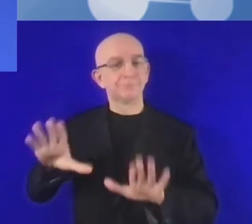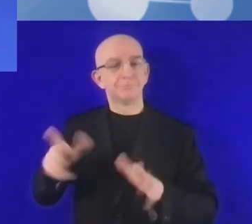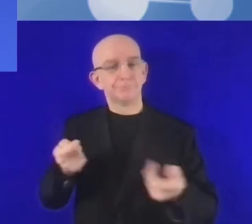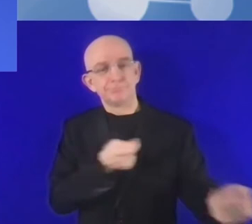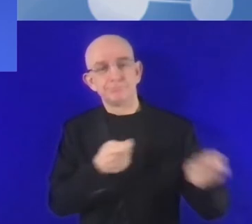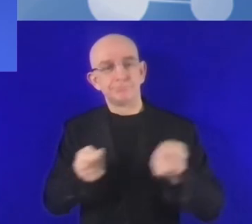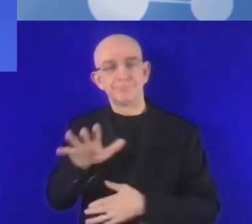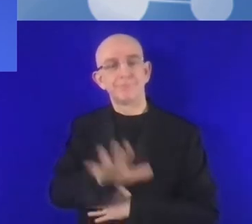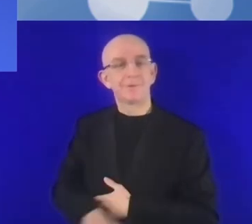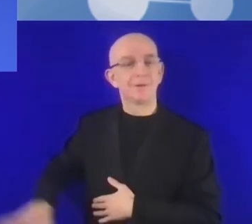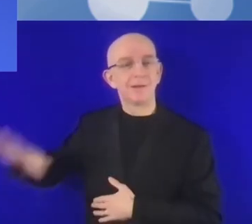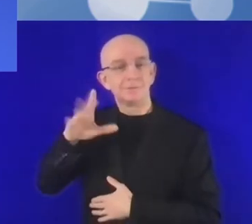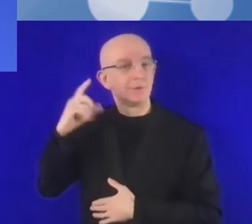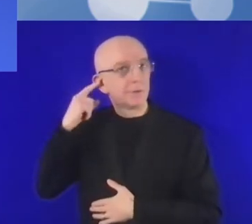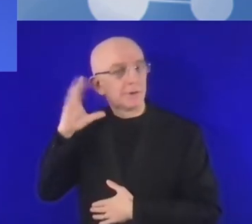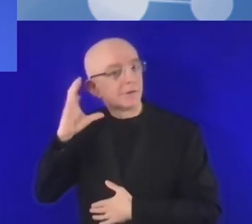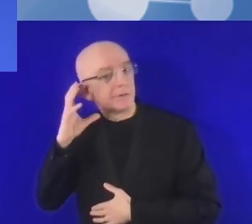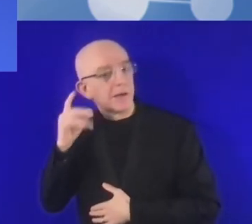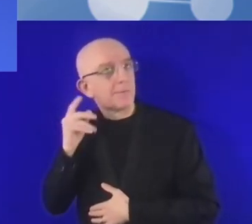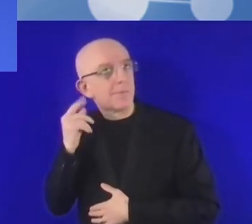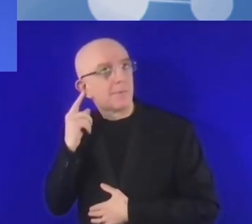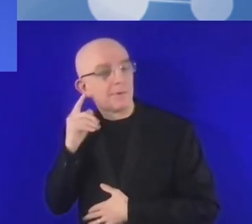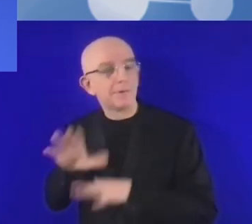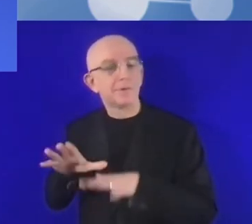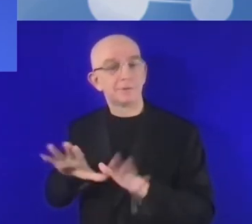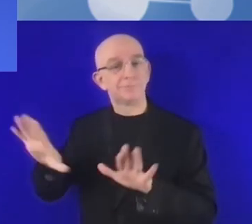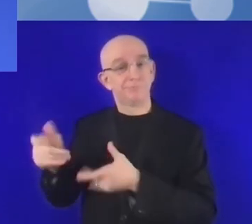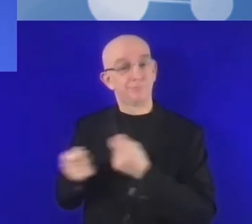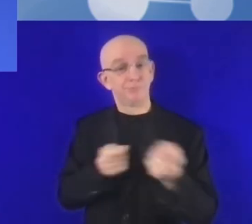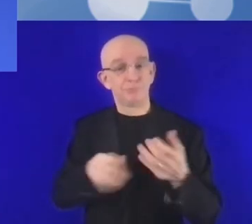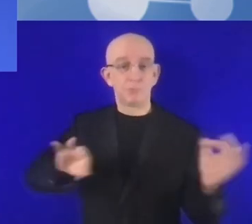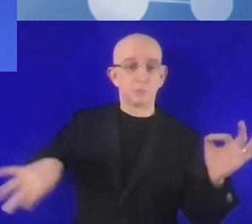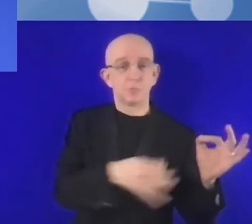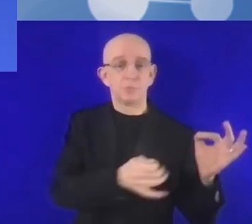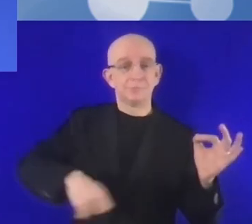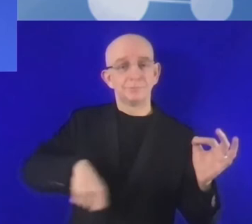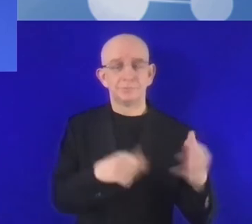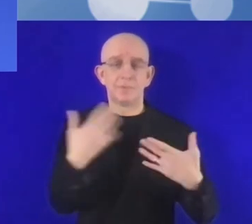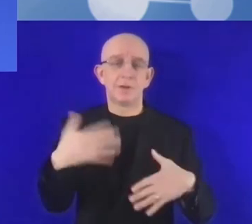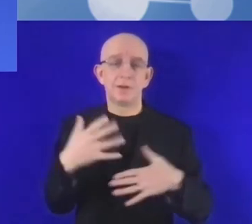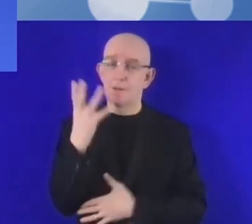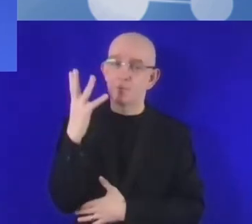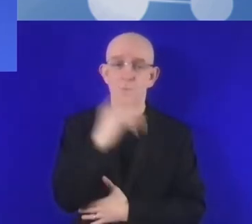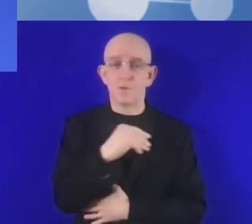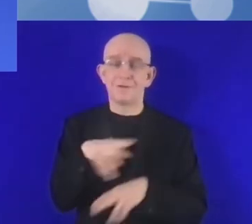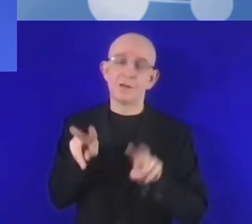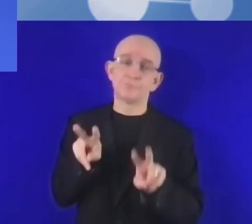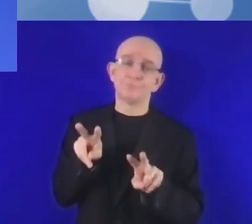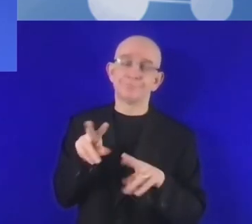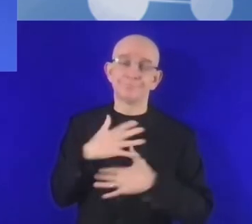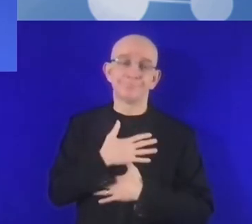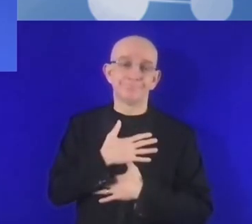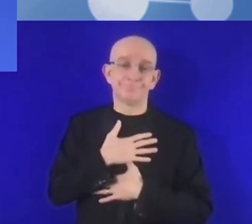clásicas. Nos esperan 4 días más de debate. Vamos a tener más encuentros de alto nivel, muchísimas sesiones,